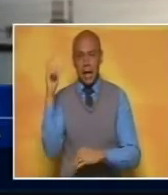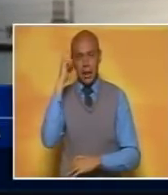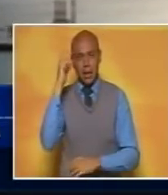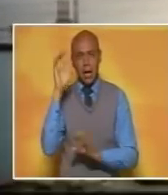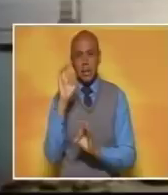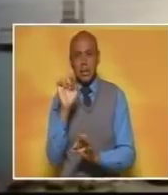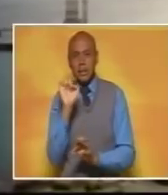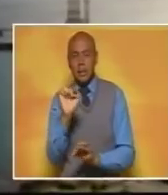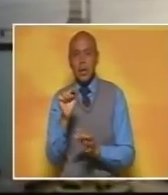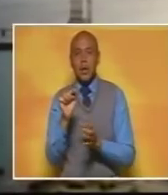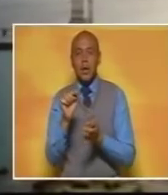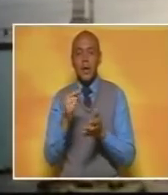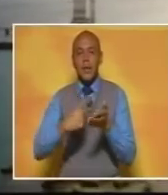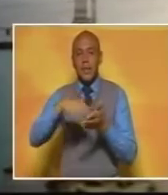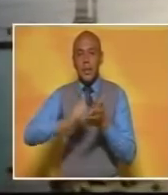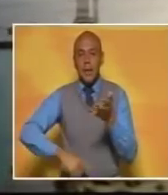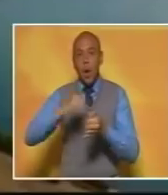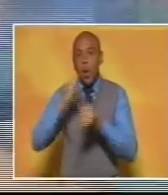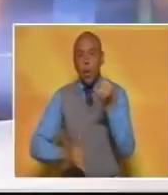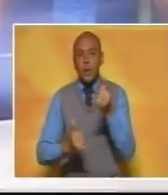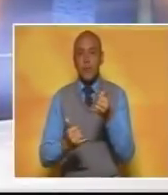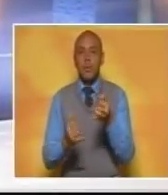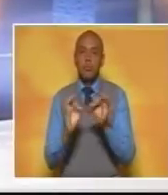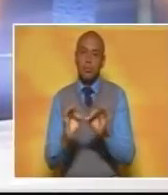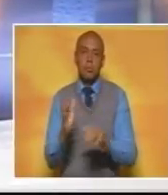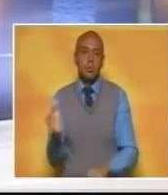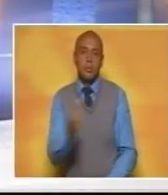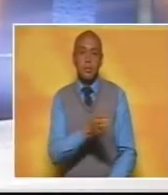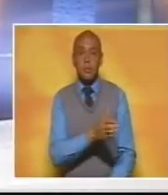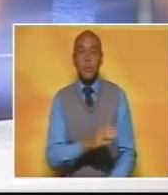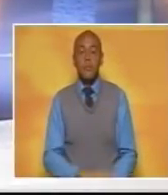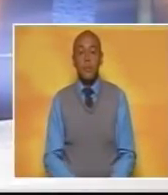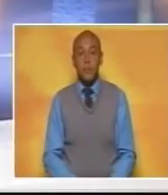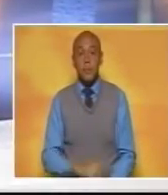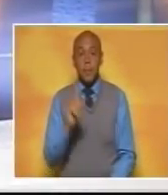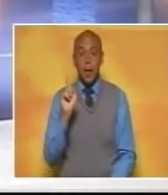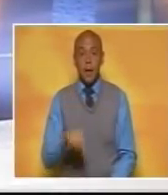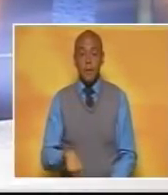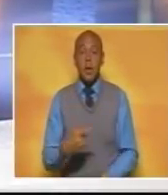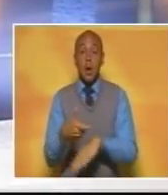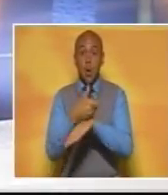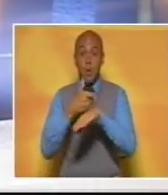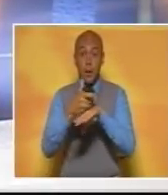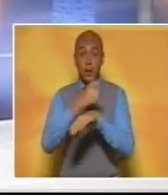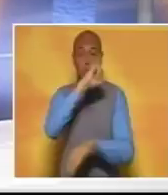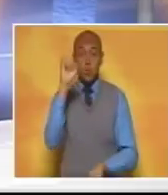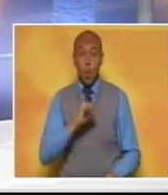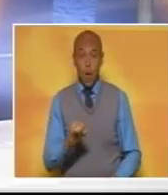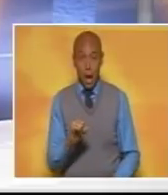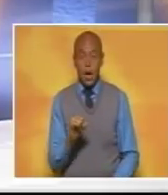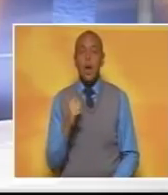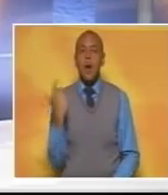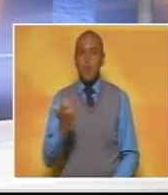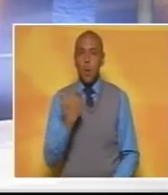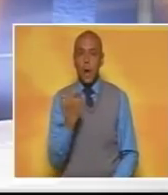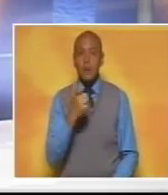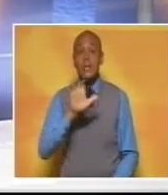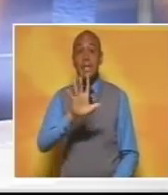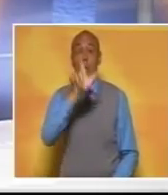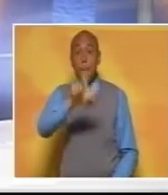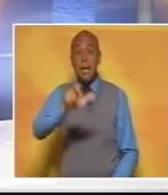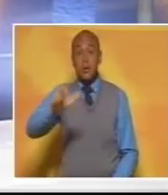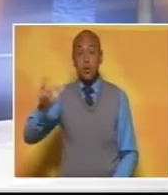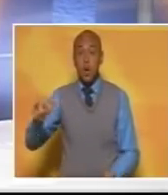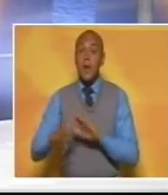último día de contrato de Citgo. El gobernador del estado Zulia, Omar Prieto, informó que continúa en la búsqueda de las 5 personas que